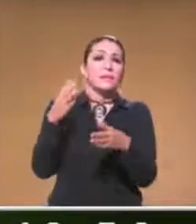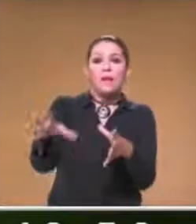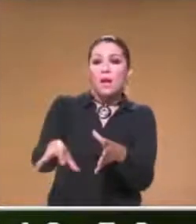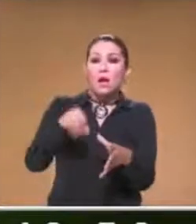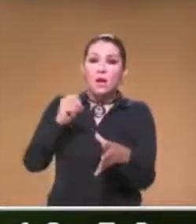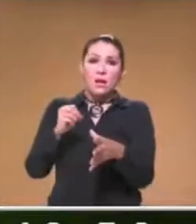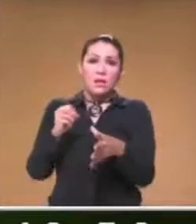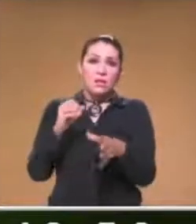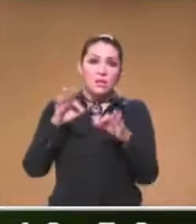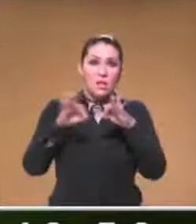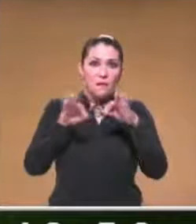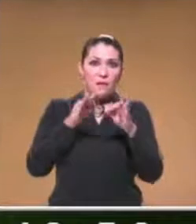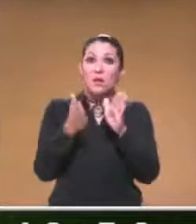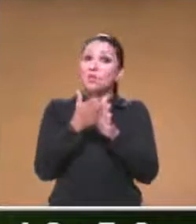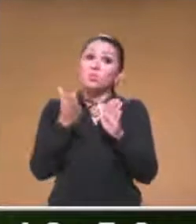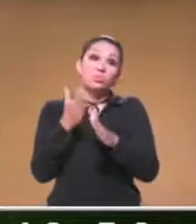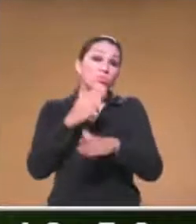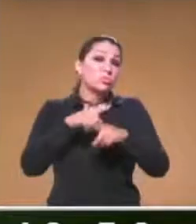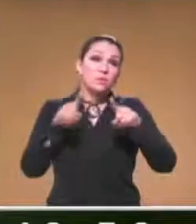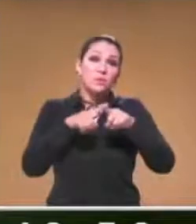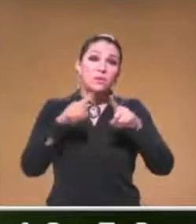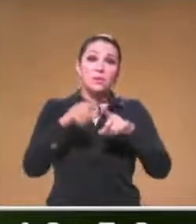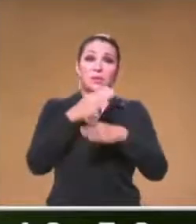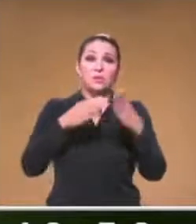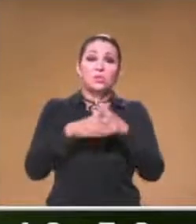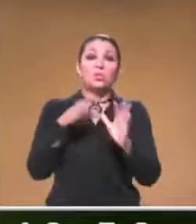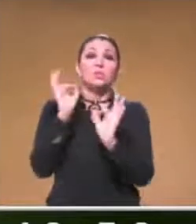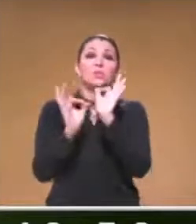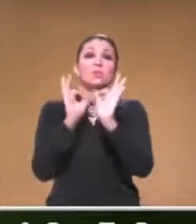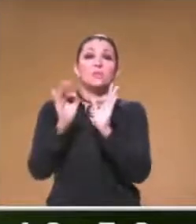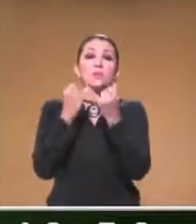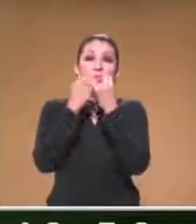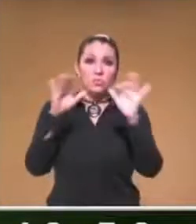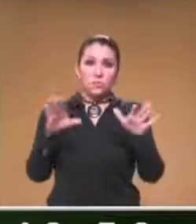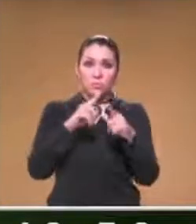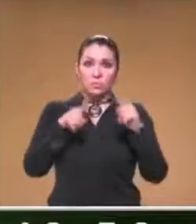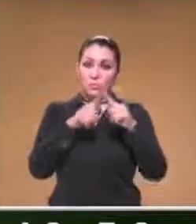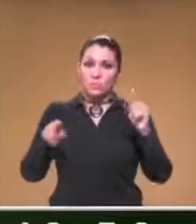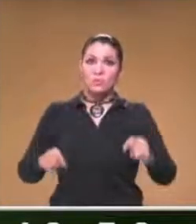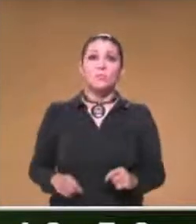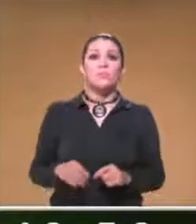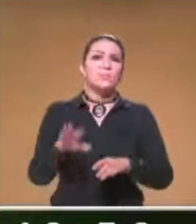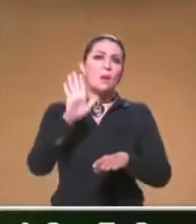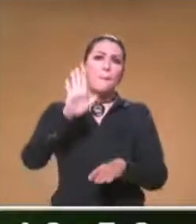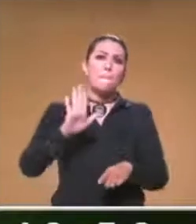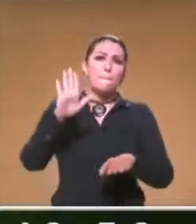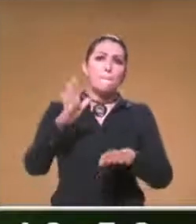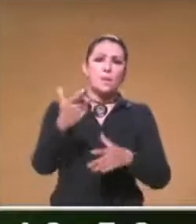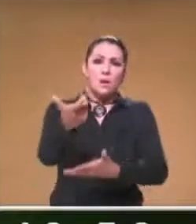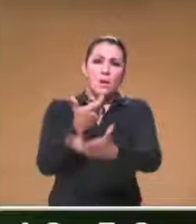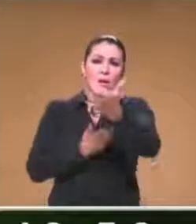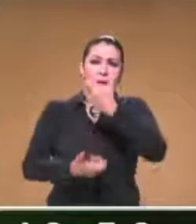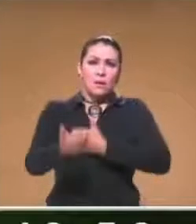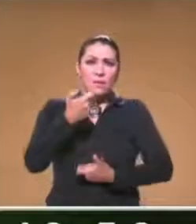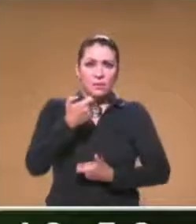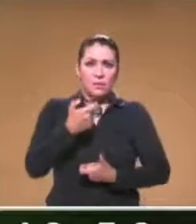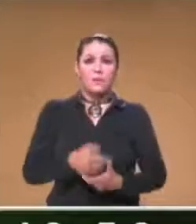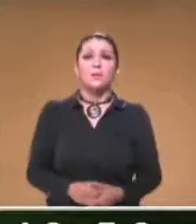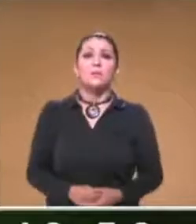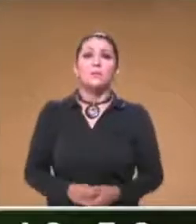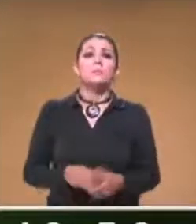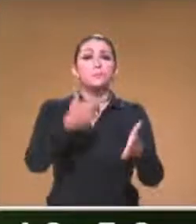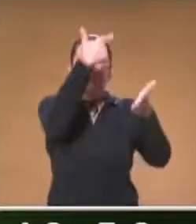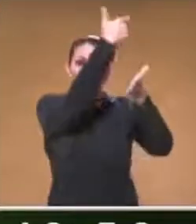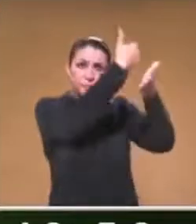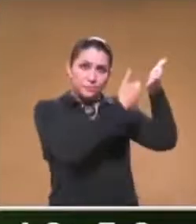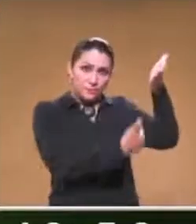bienes o servicios e incluso de información. Ahora, Revisa la lista de actividades